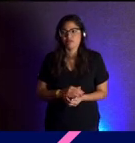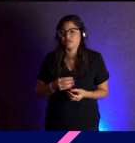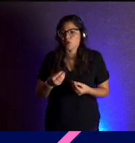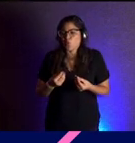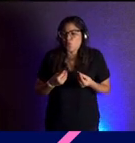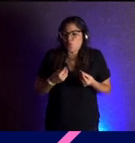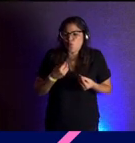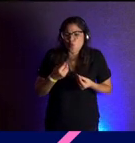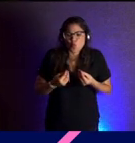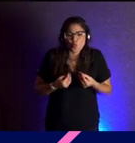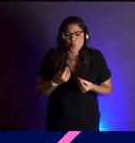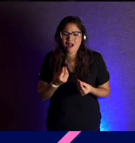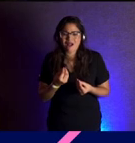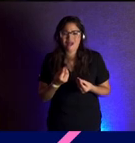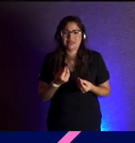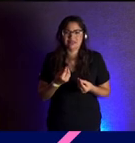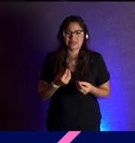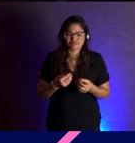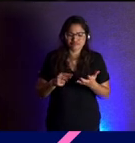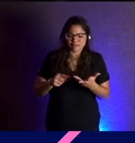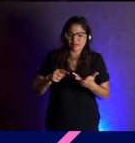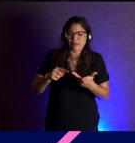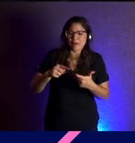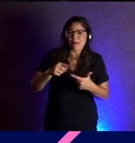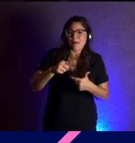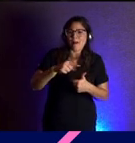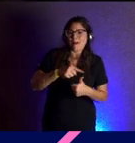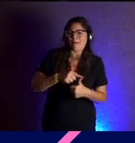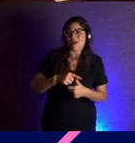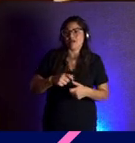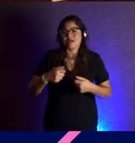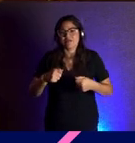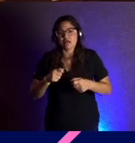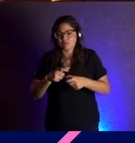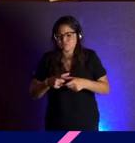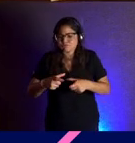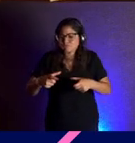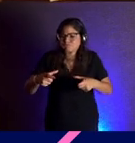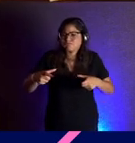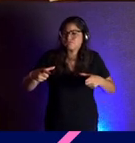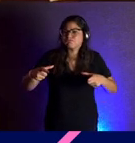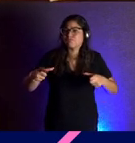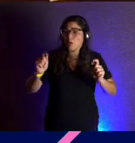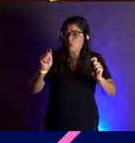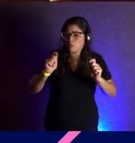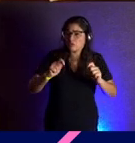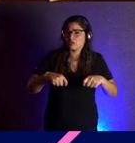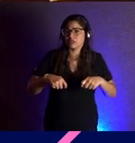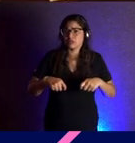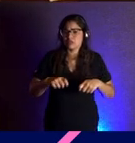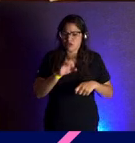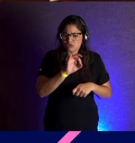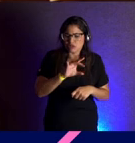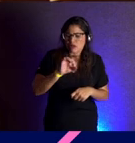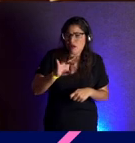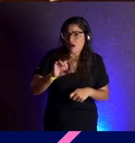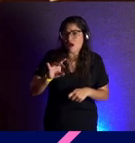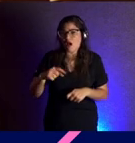y el potencial de cada una de esas soluciones que se reportan. La realidad es que tenemos que empezar a hablar sobre bajar el